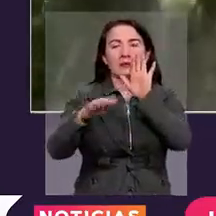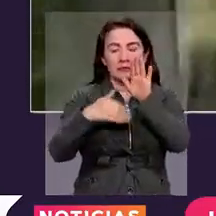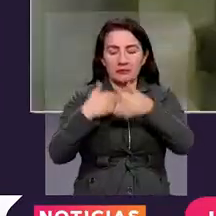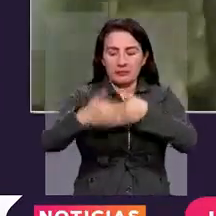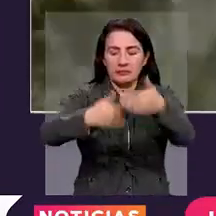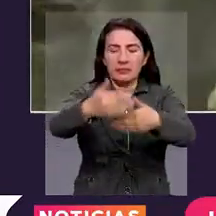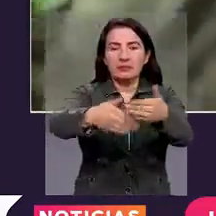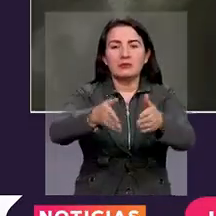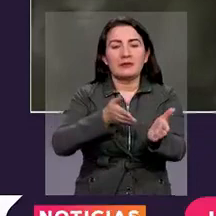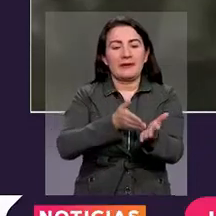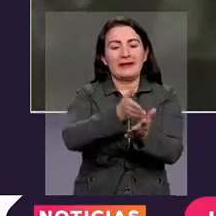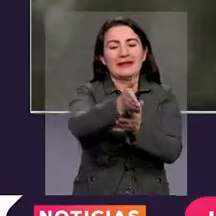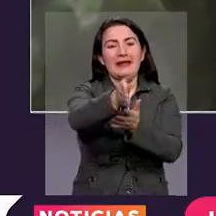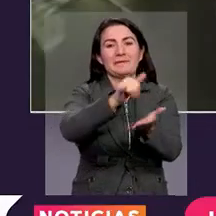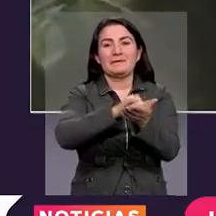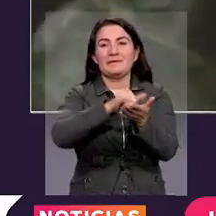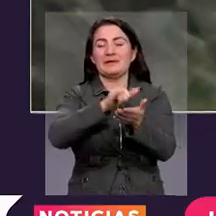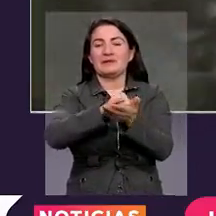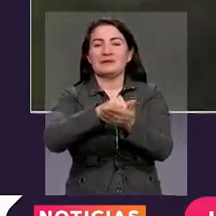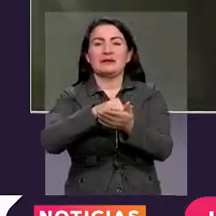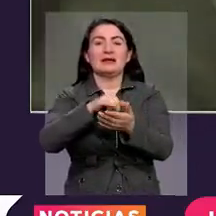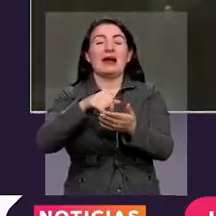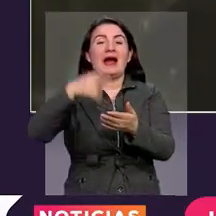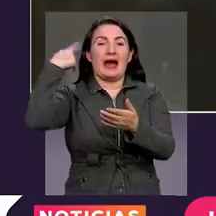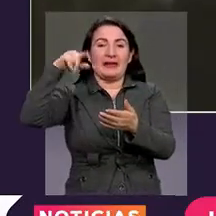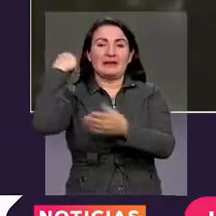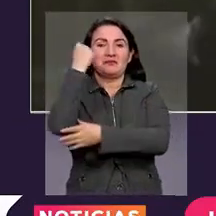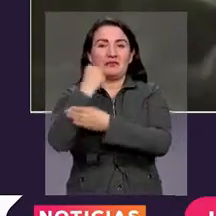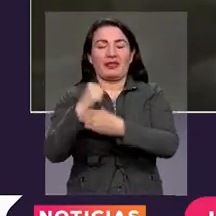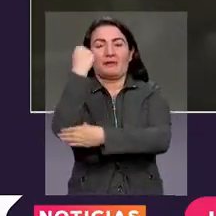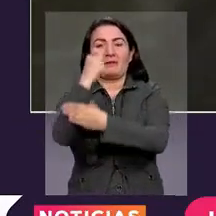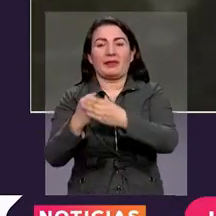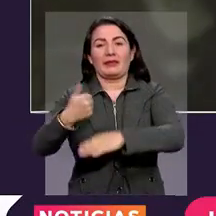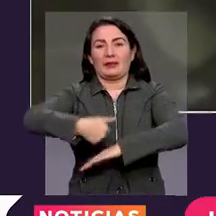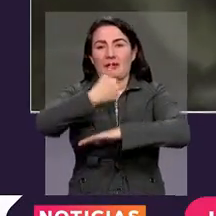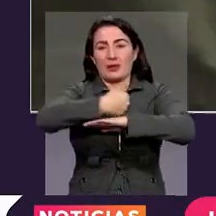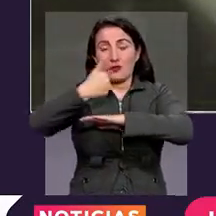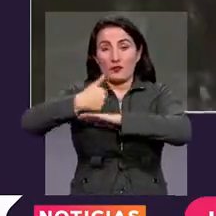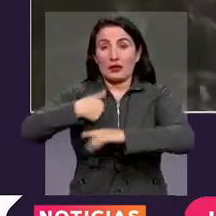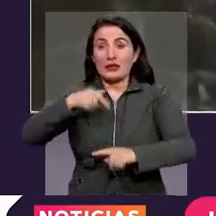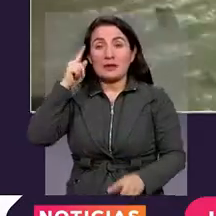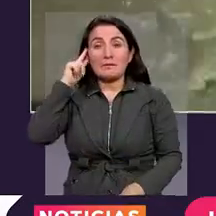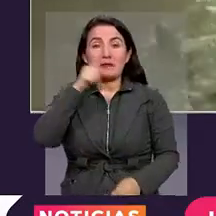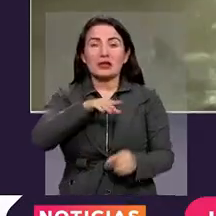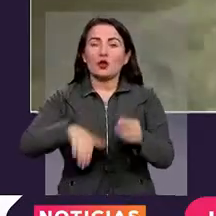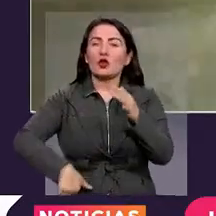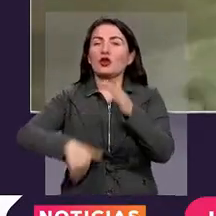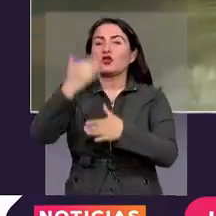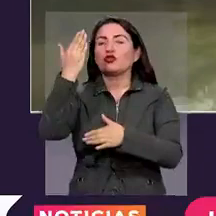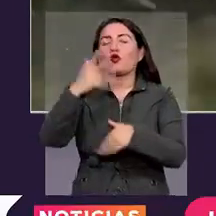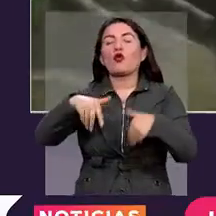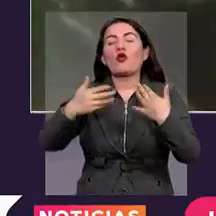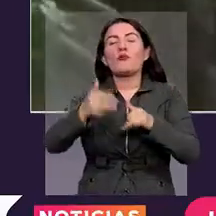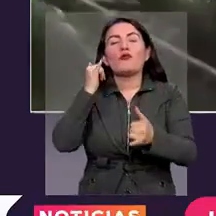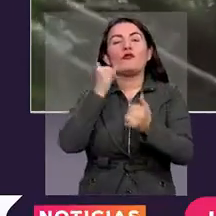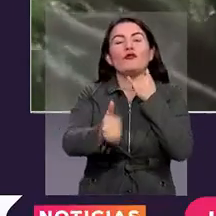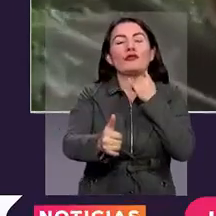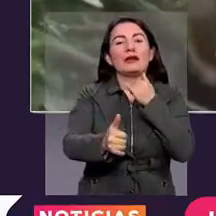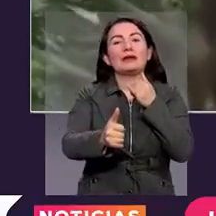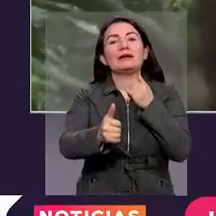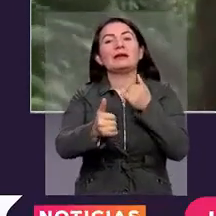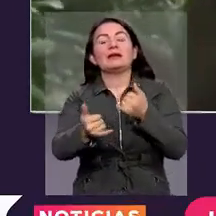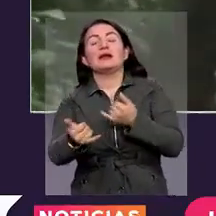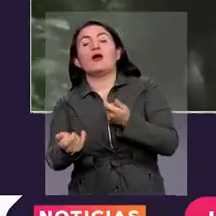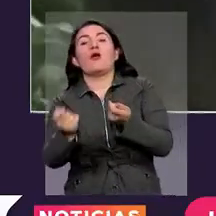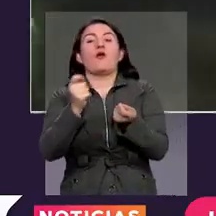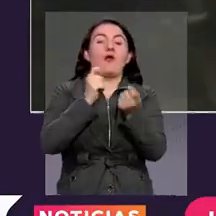misma línea de los cabecillas que han caído anteriormente, es, en mi opinión, el inicio del fin de la